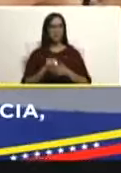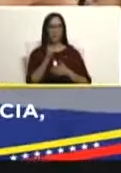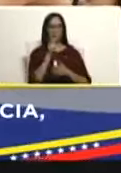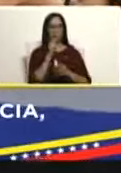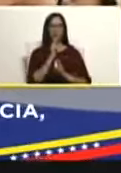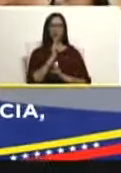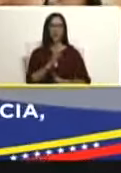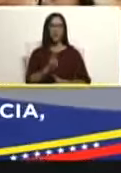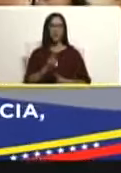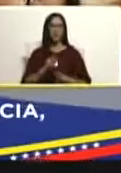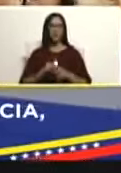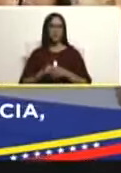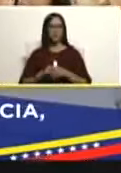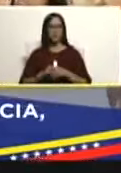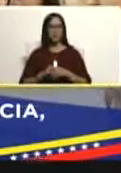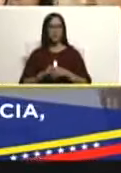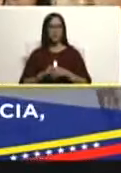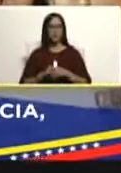Pregunta-respuesta.